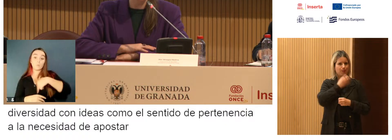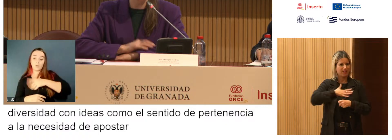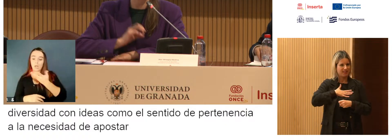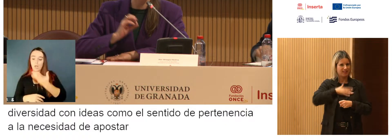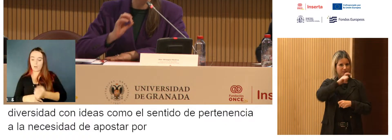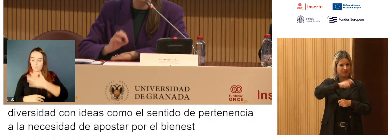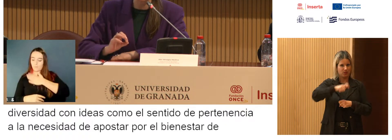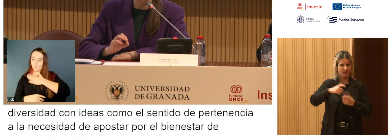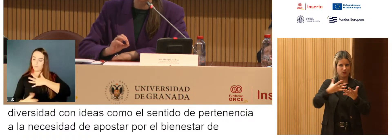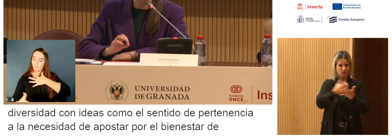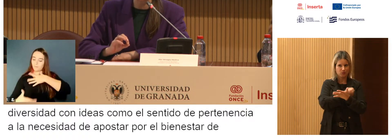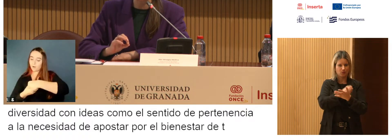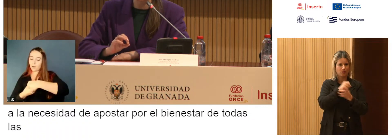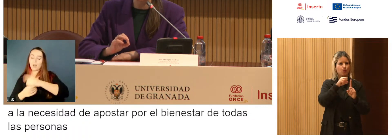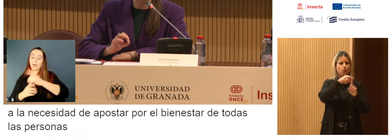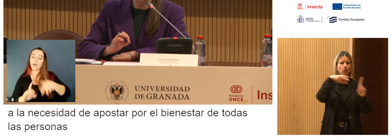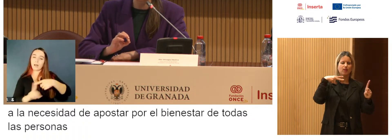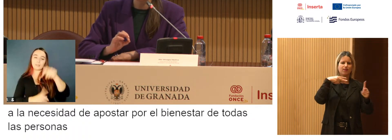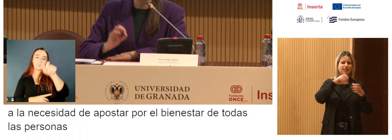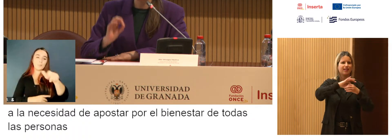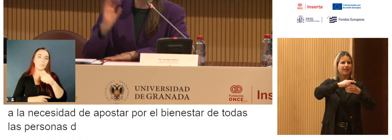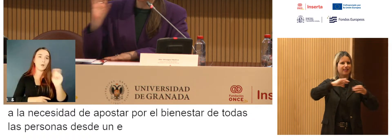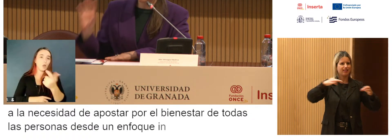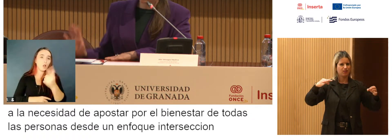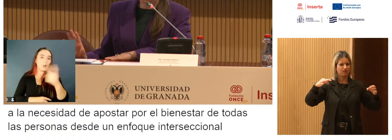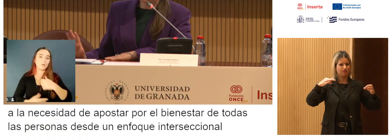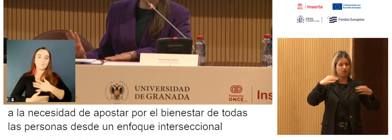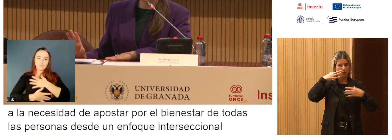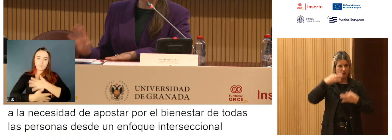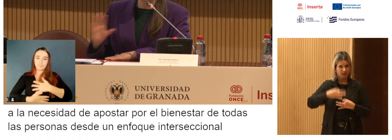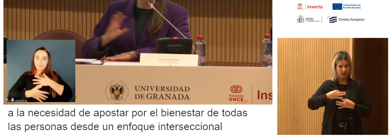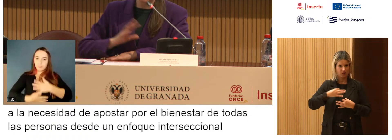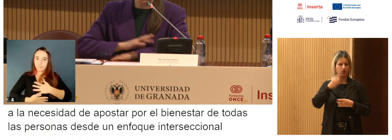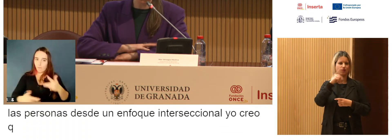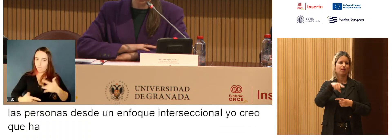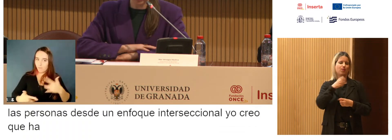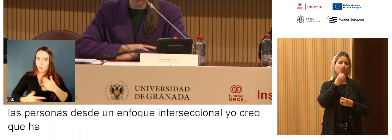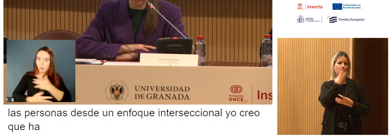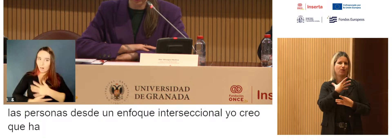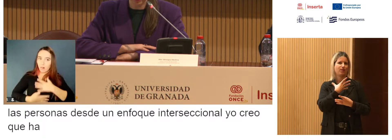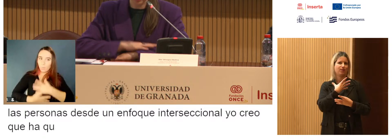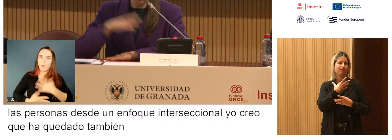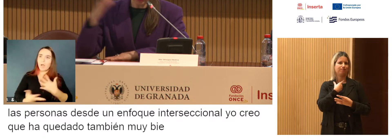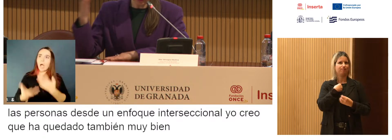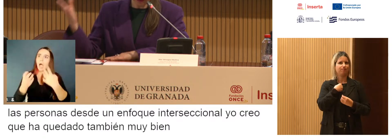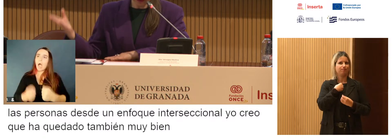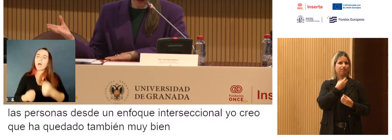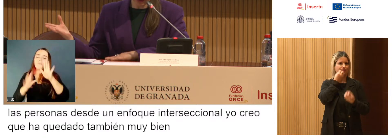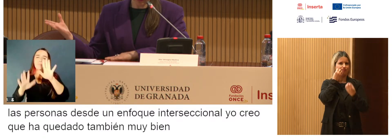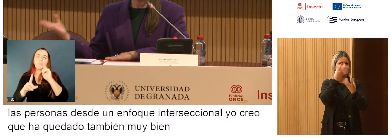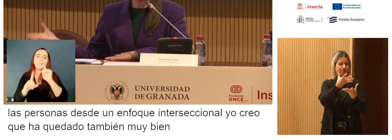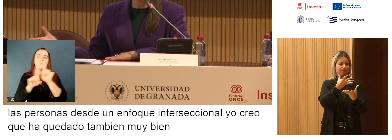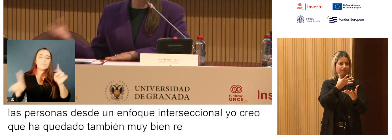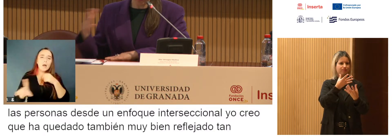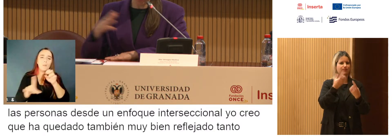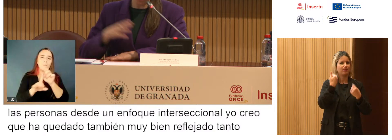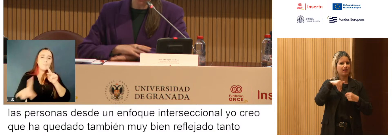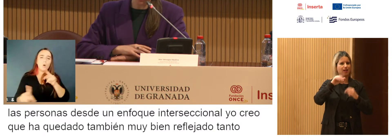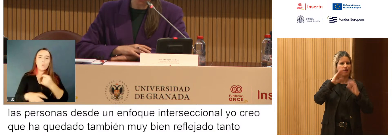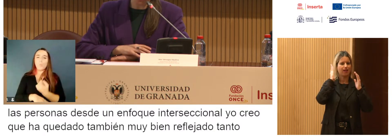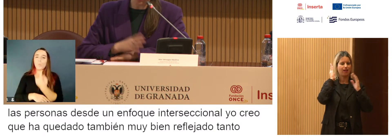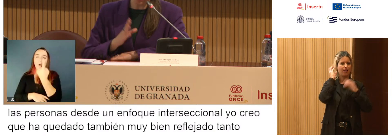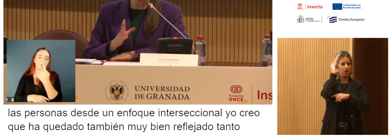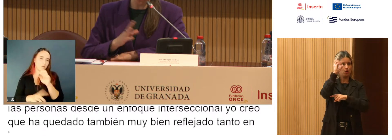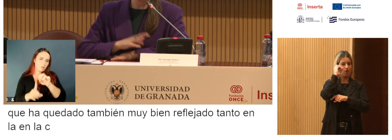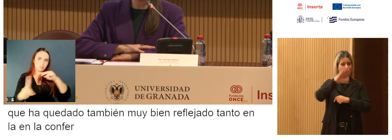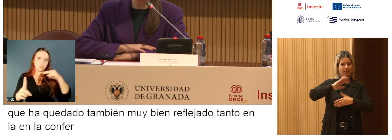las personas desde un enfoque interseccional. Yo creo que ha quedado también muy bien reflejado tanto en la conferencia